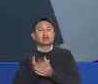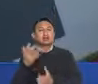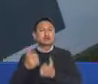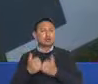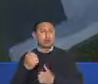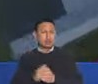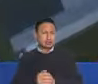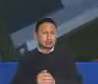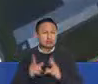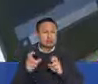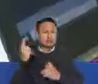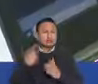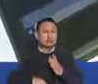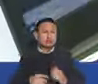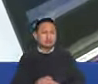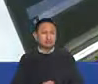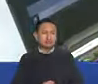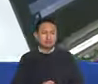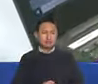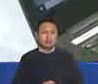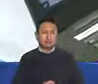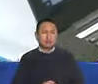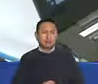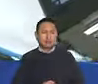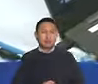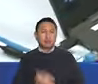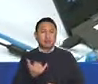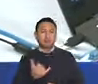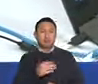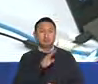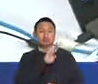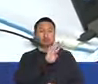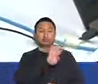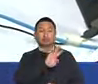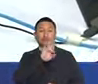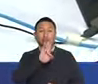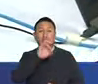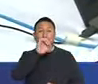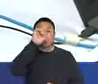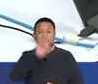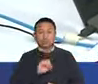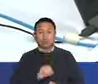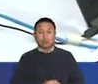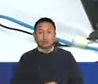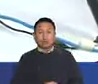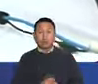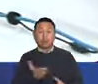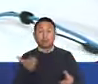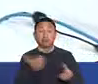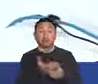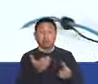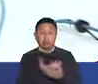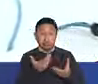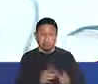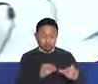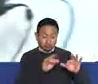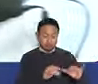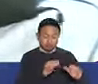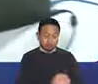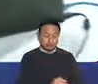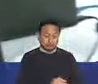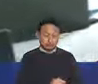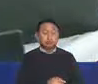de inconsistencias? Bueno, al momento que tenemos el 47% de actas procesadas, lo